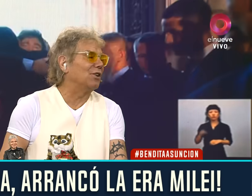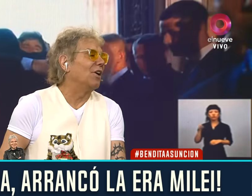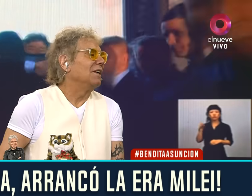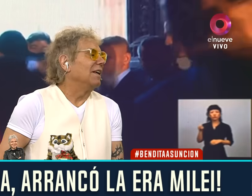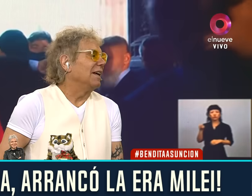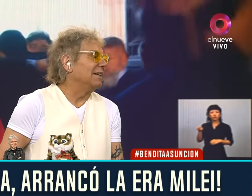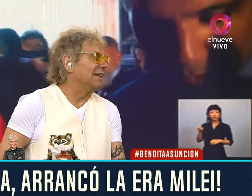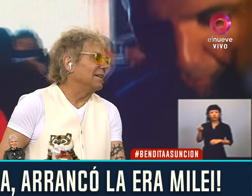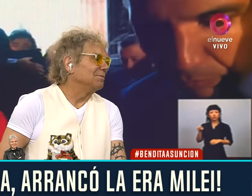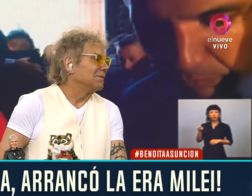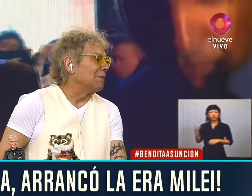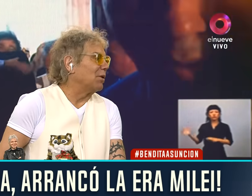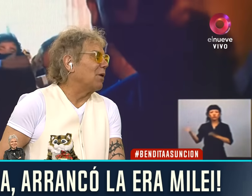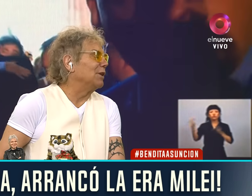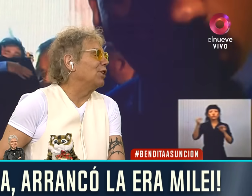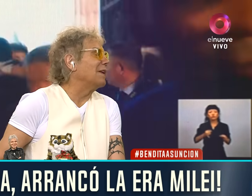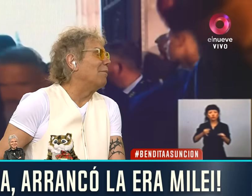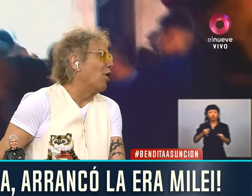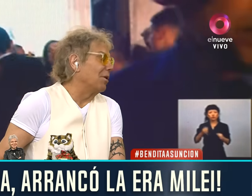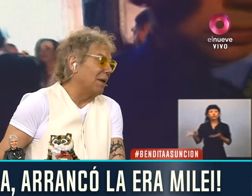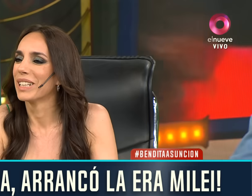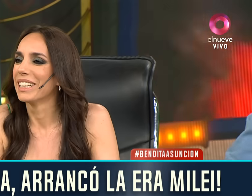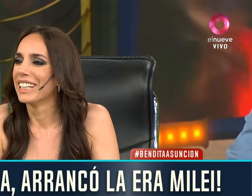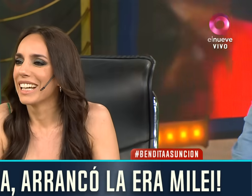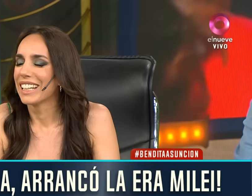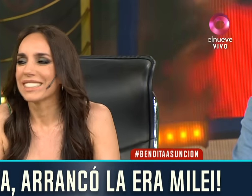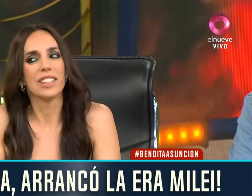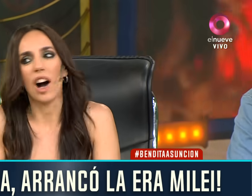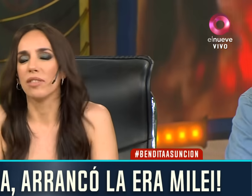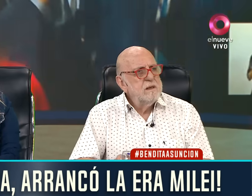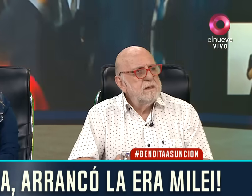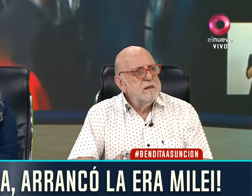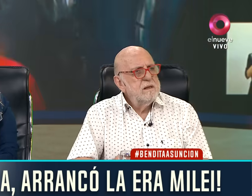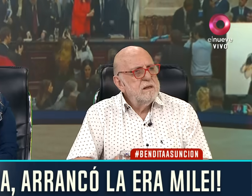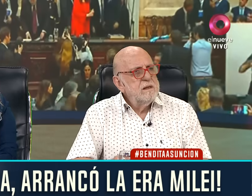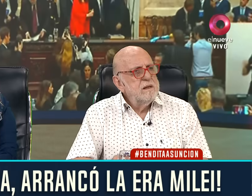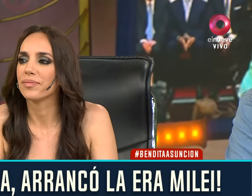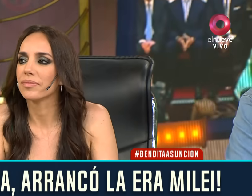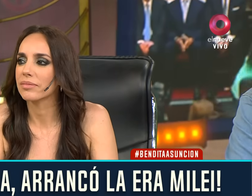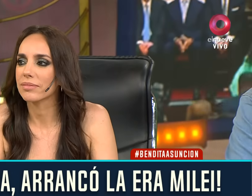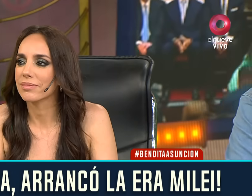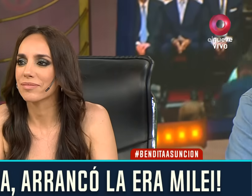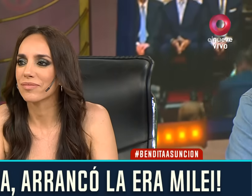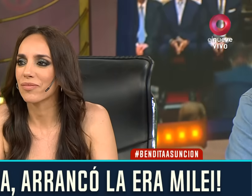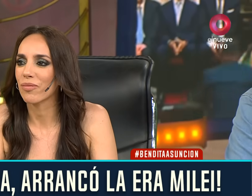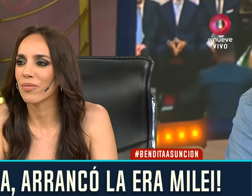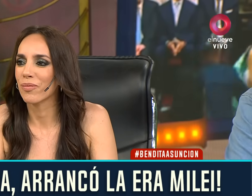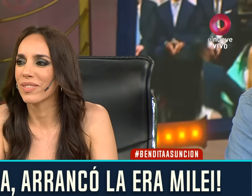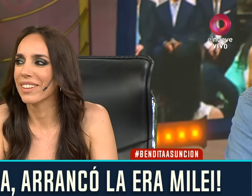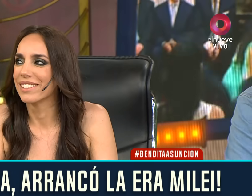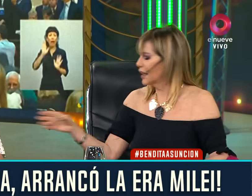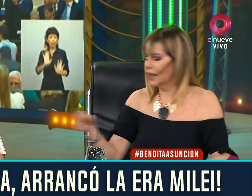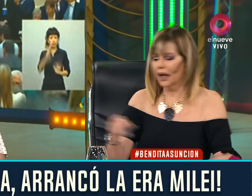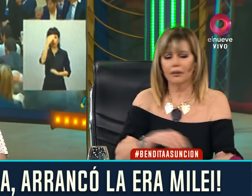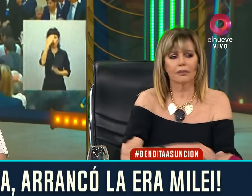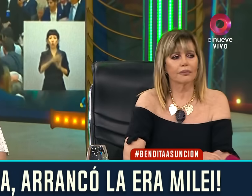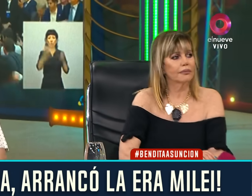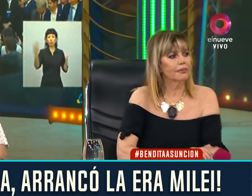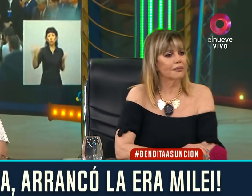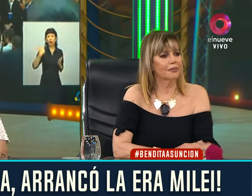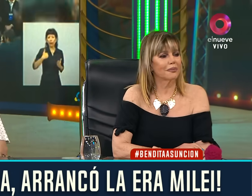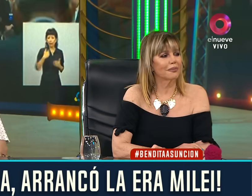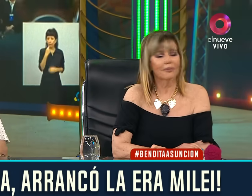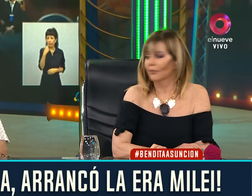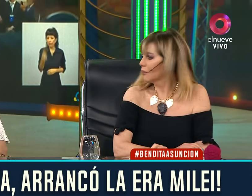como diciendo... Que desmereces su opinión por con quién se acuesta. No, no es por eso. No podés fomentar la grieta, basta de grieta. Escúchame una cosa.